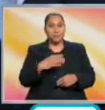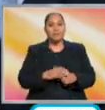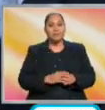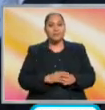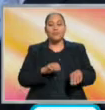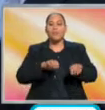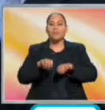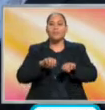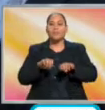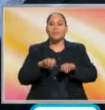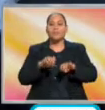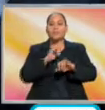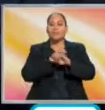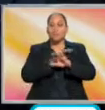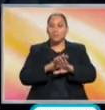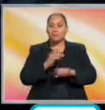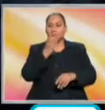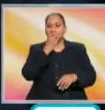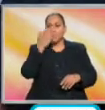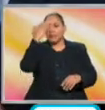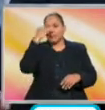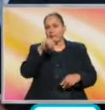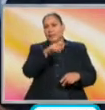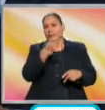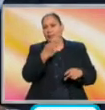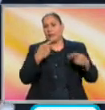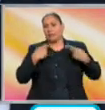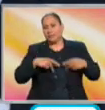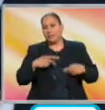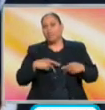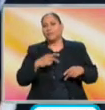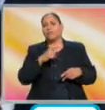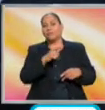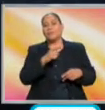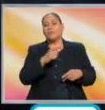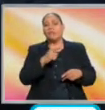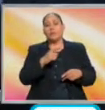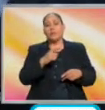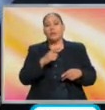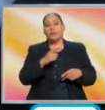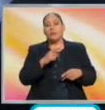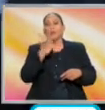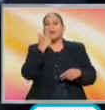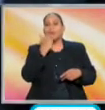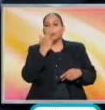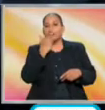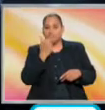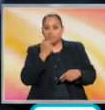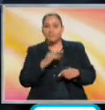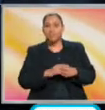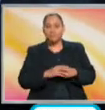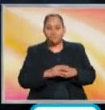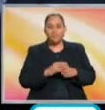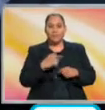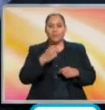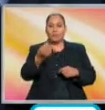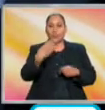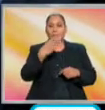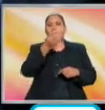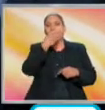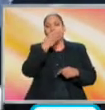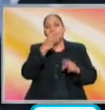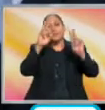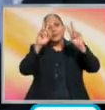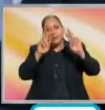las empresas la información. Pues yo sé que esta persona tiene problemas de diabetes, entonces le empiezo a mandar medicamentos